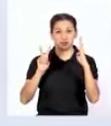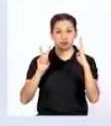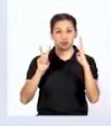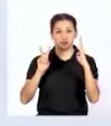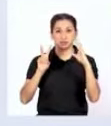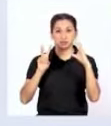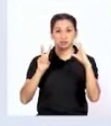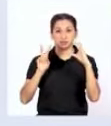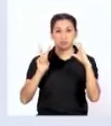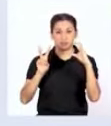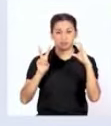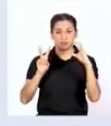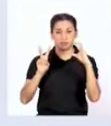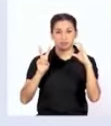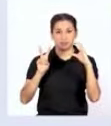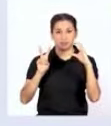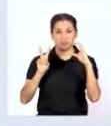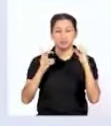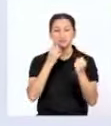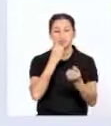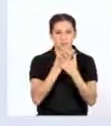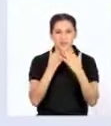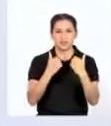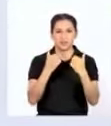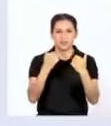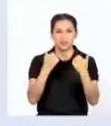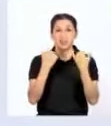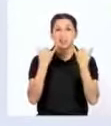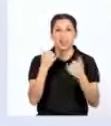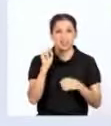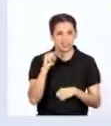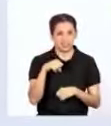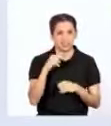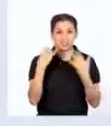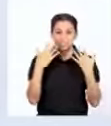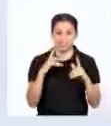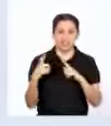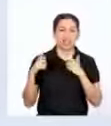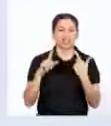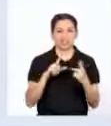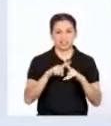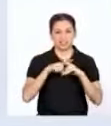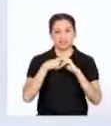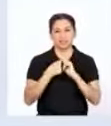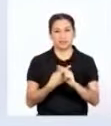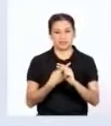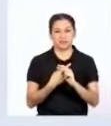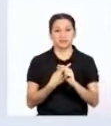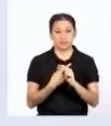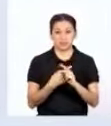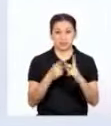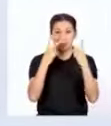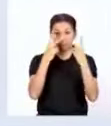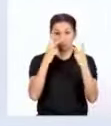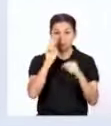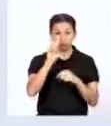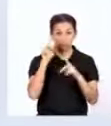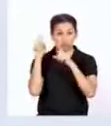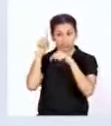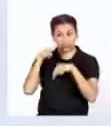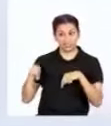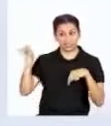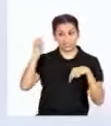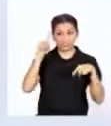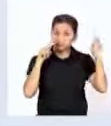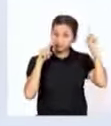B2. C2. Muy bien. Ahora sí, estamos listos para comenzar. ¿Ven estos